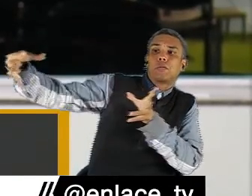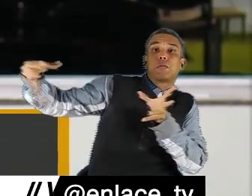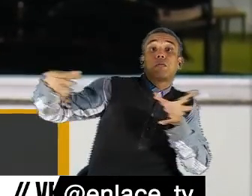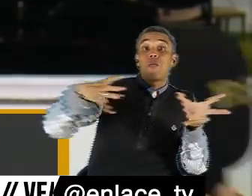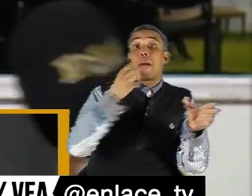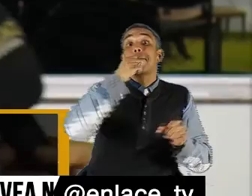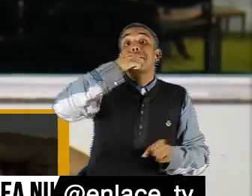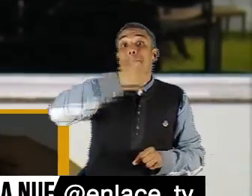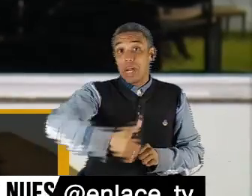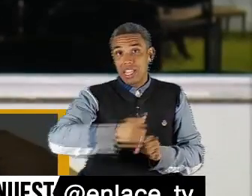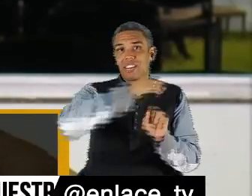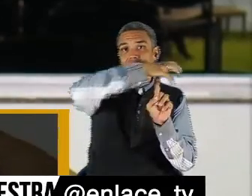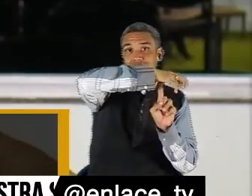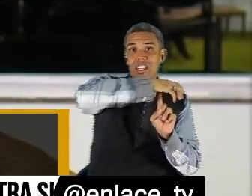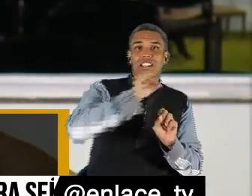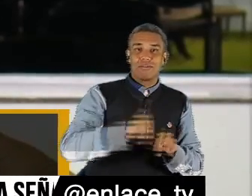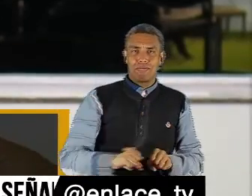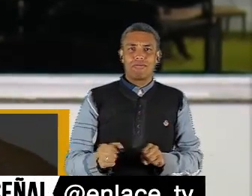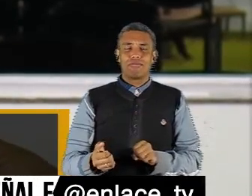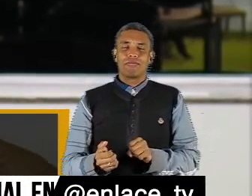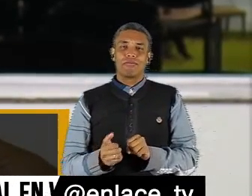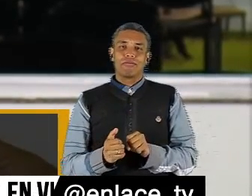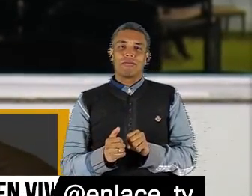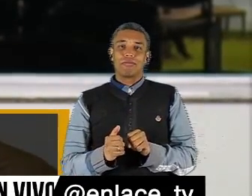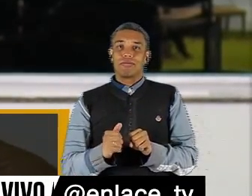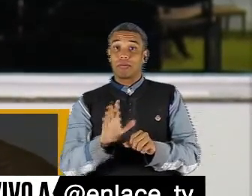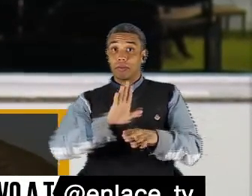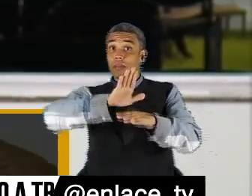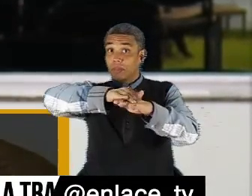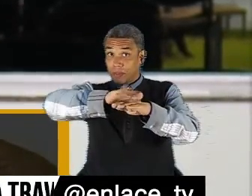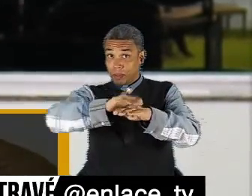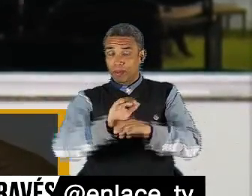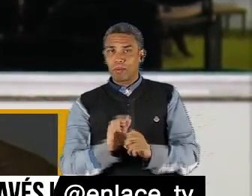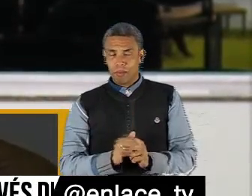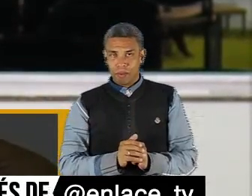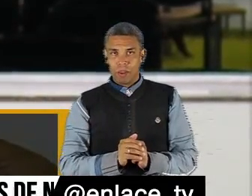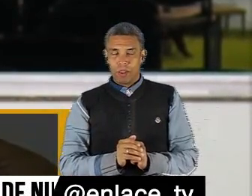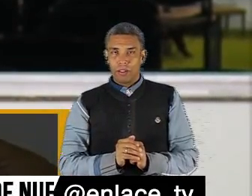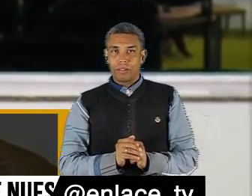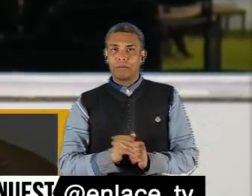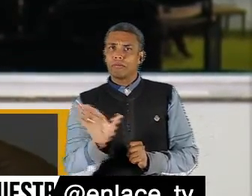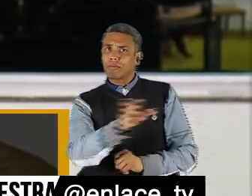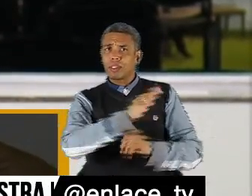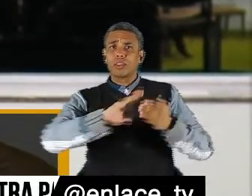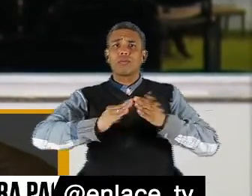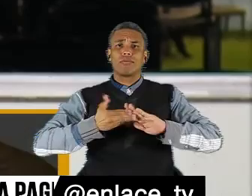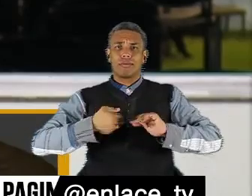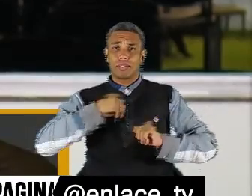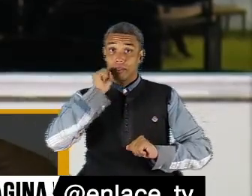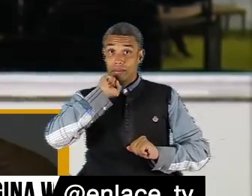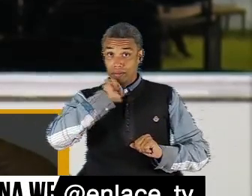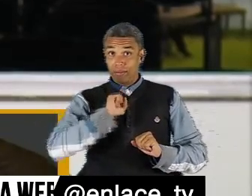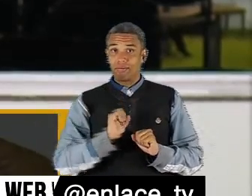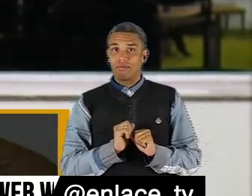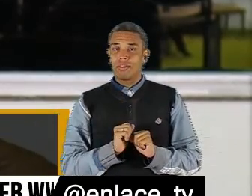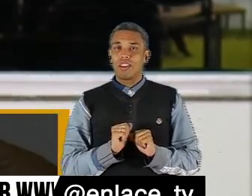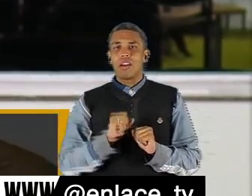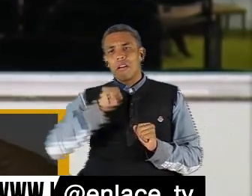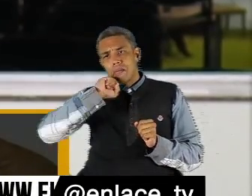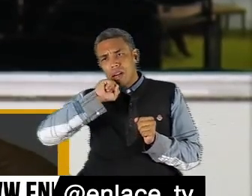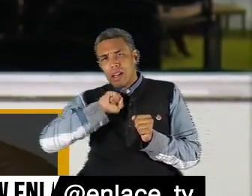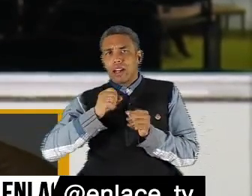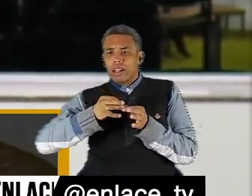aquí en Expo Eventos. Bueno, hacemos una invitación muy especial a todo el pueblo barranqueño y del Magdalena